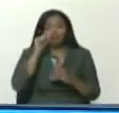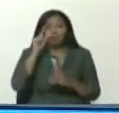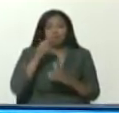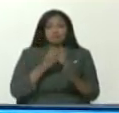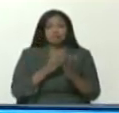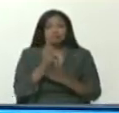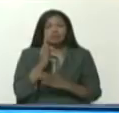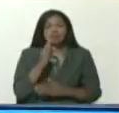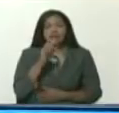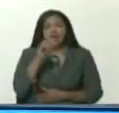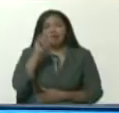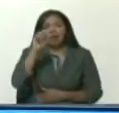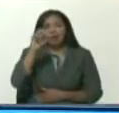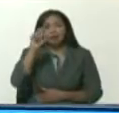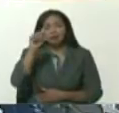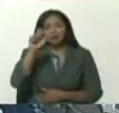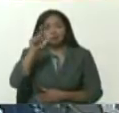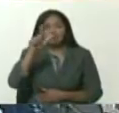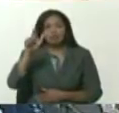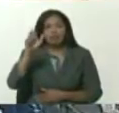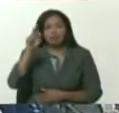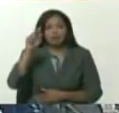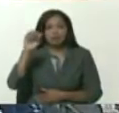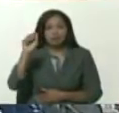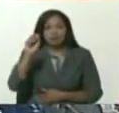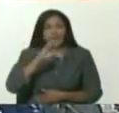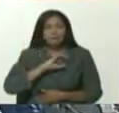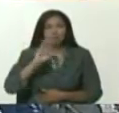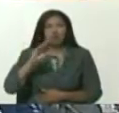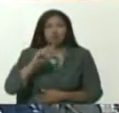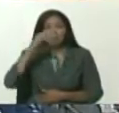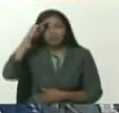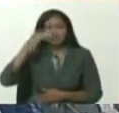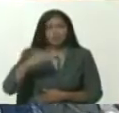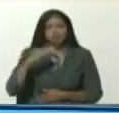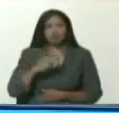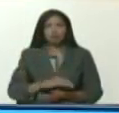Leal Tellería, mayor general patriota miliciano,